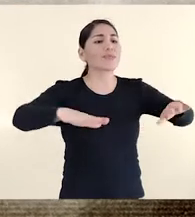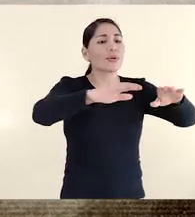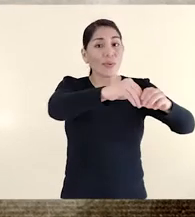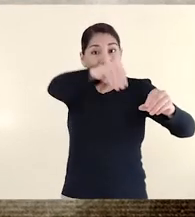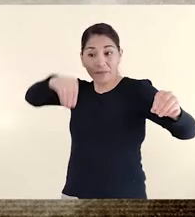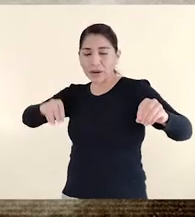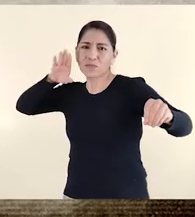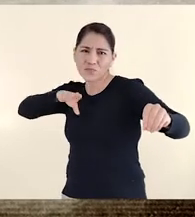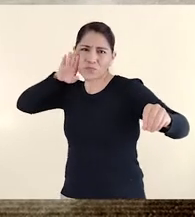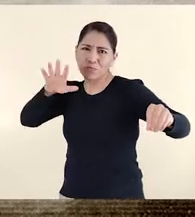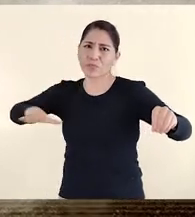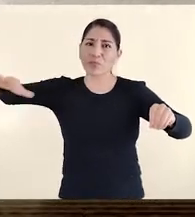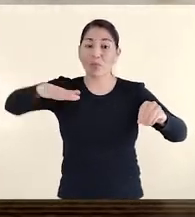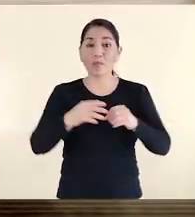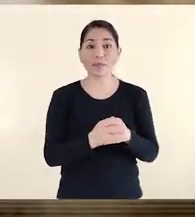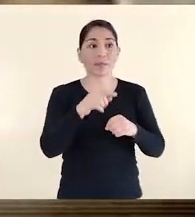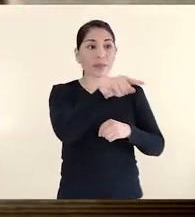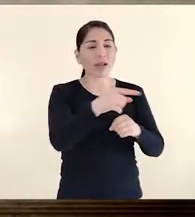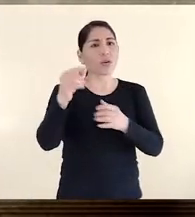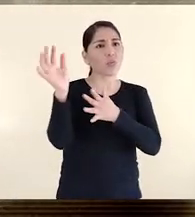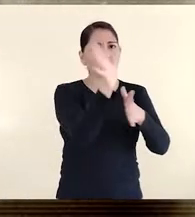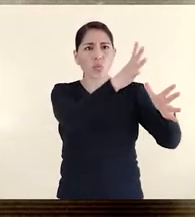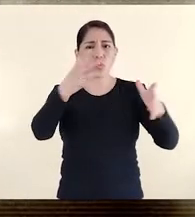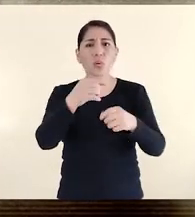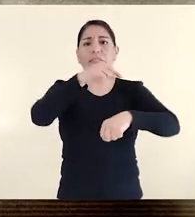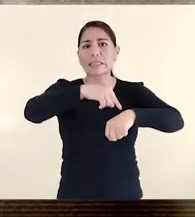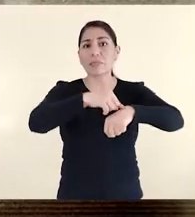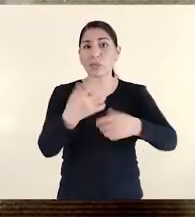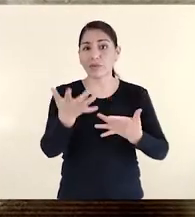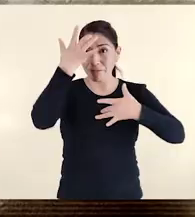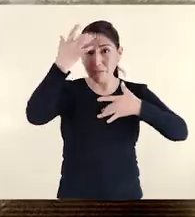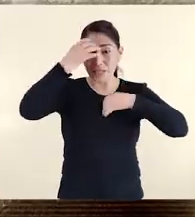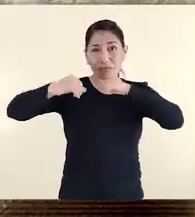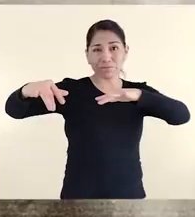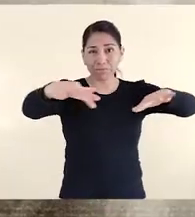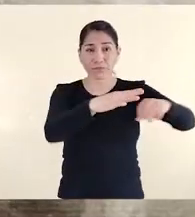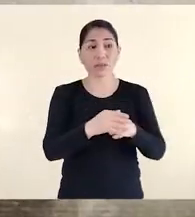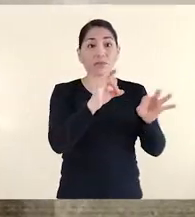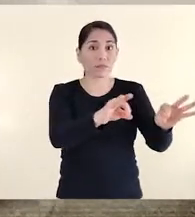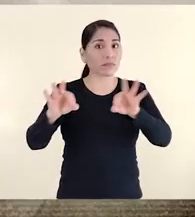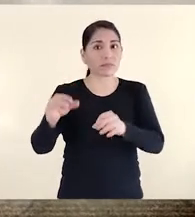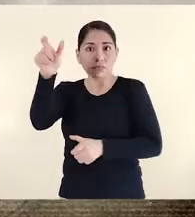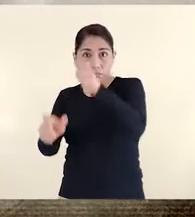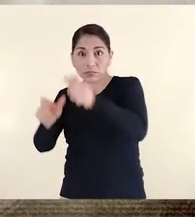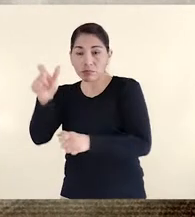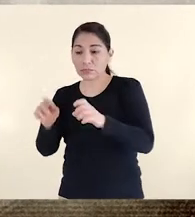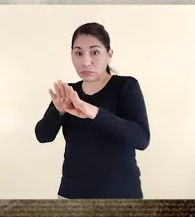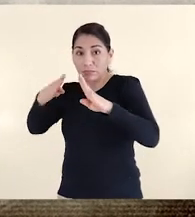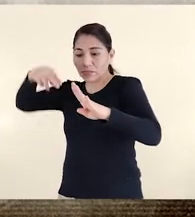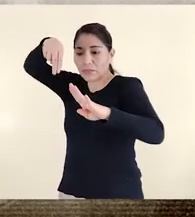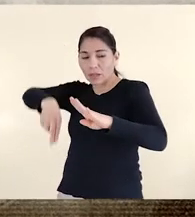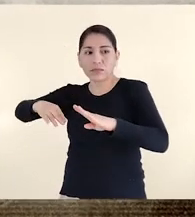con acumulación de basura en su exterior. Impedía la ventilación de una época de grandes epidemias y era peligrosa por la